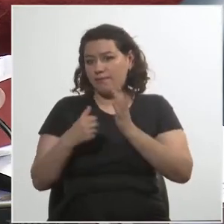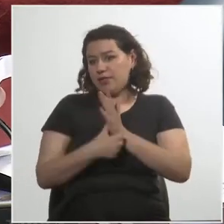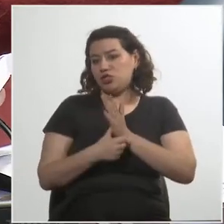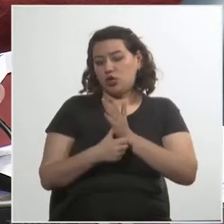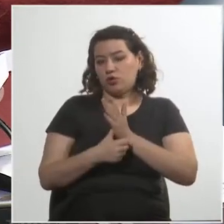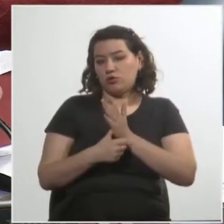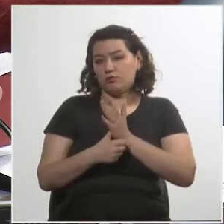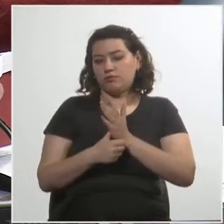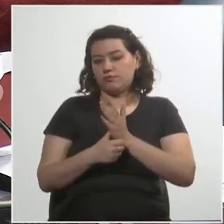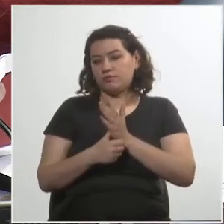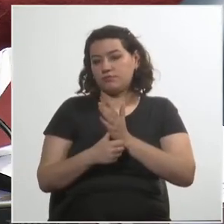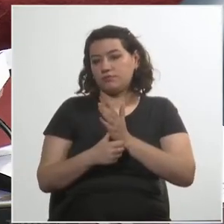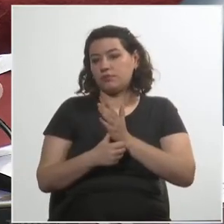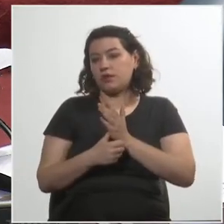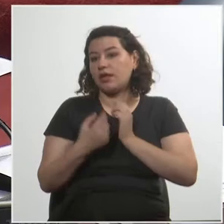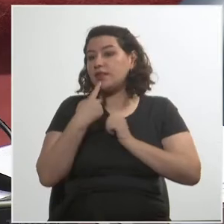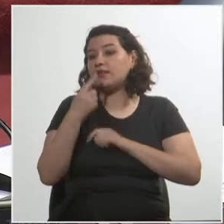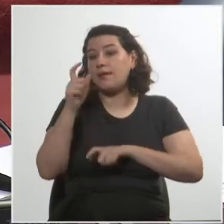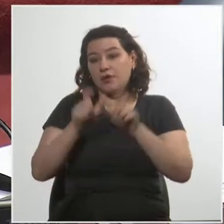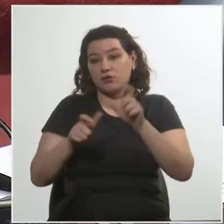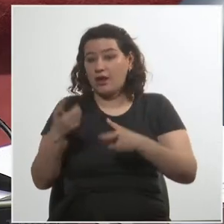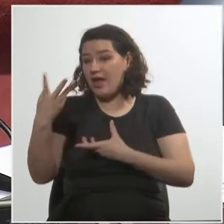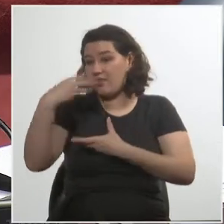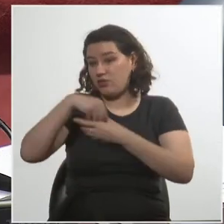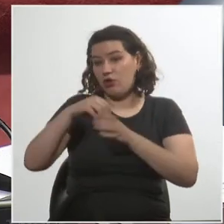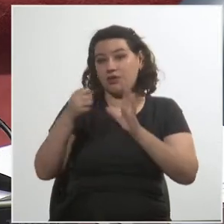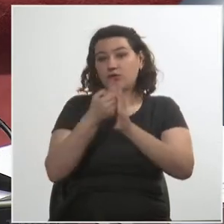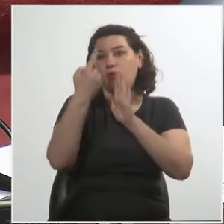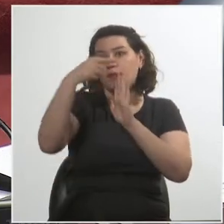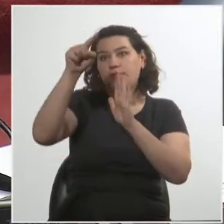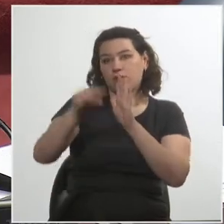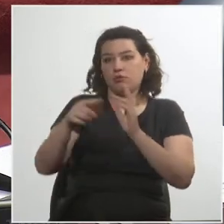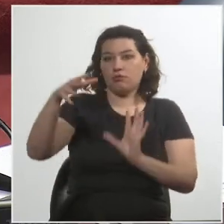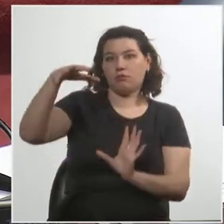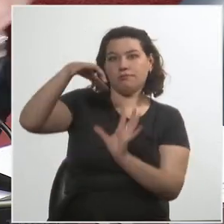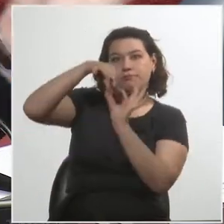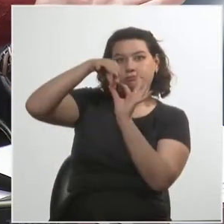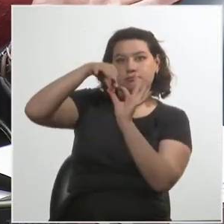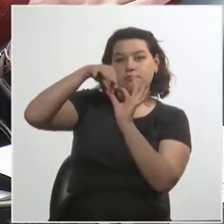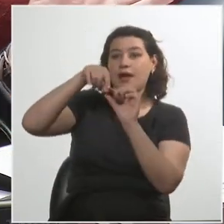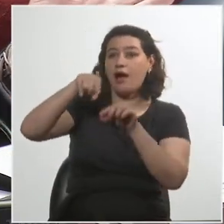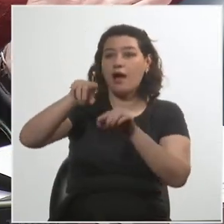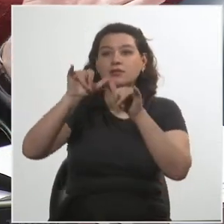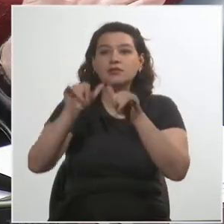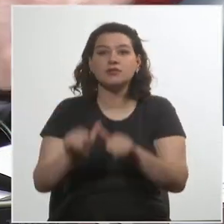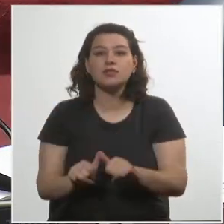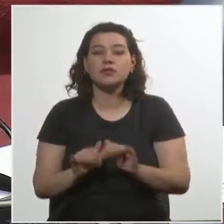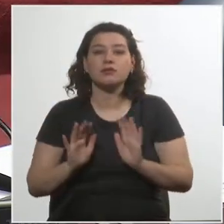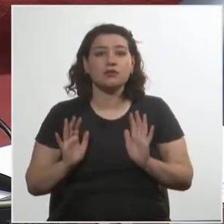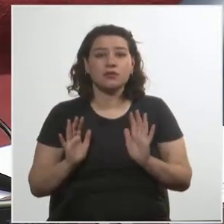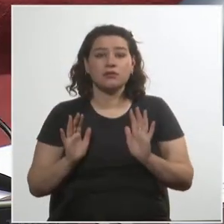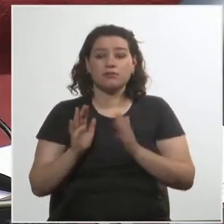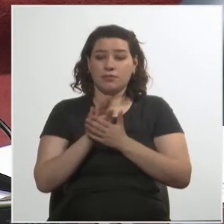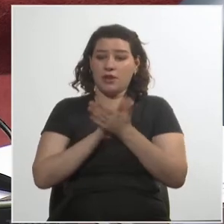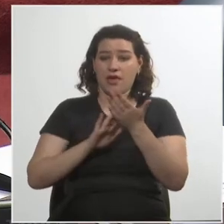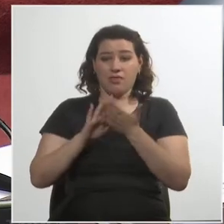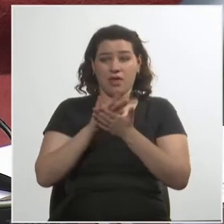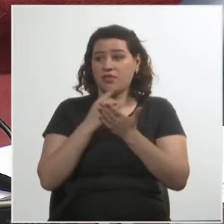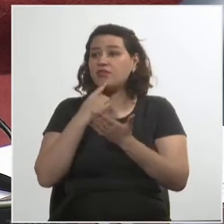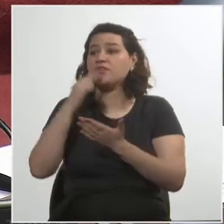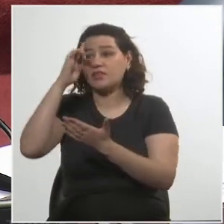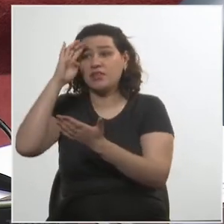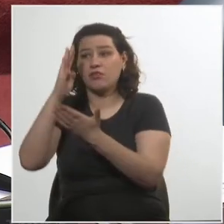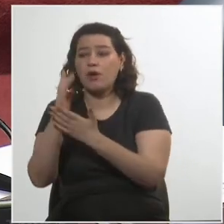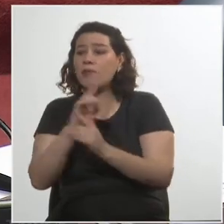reparatoria y dice las personas comprendidas el artículo primero Allí sí pudo haberlo hecho no lo hizo porque no